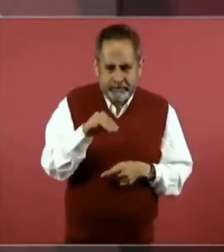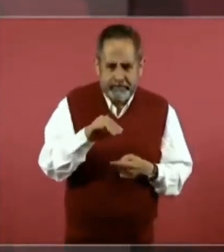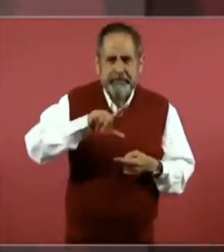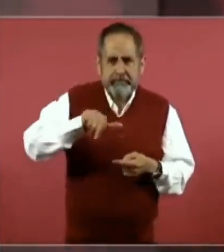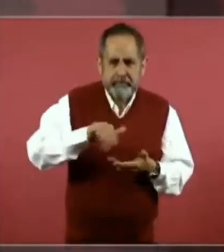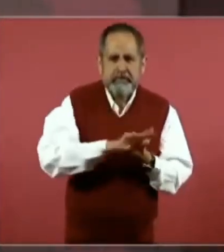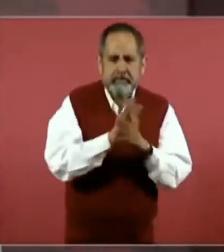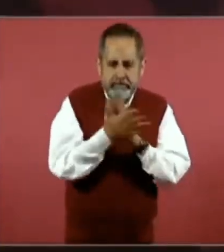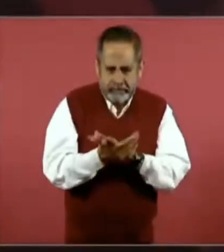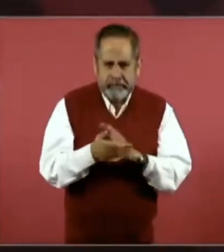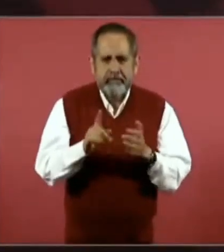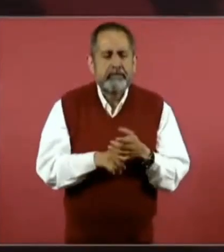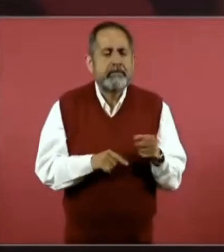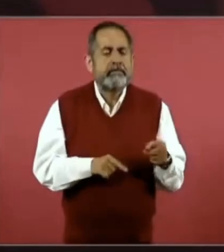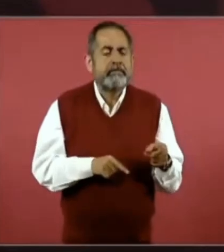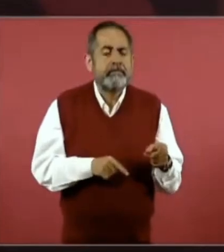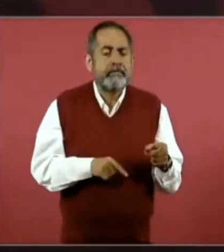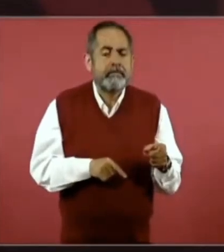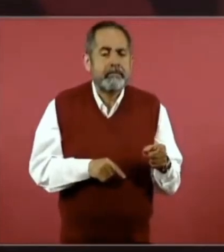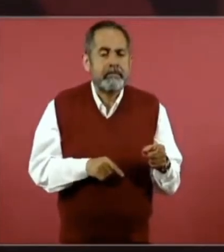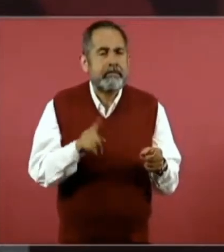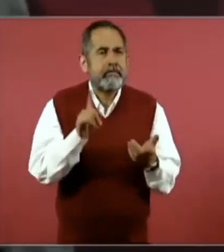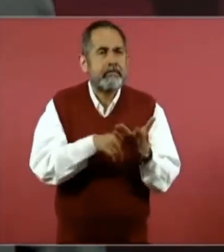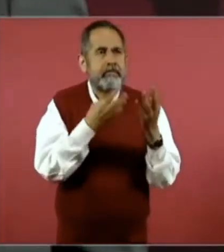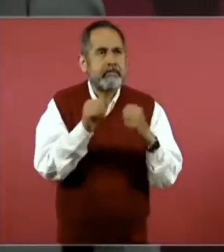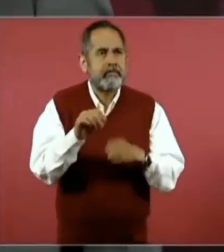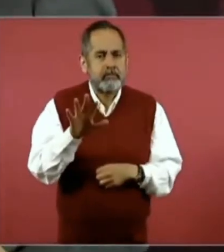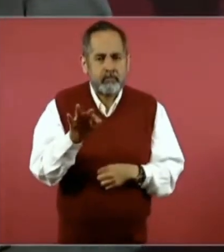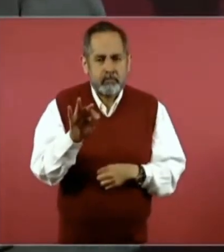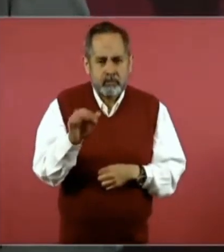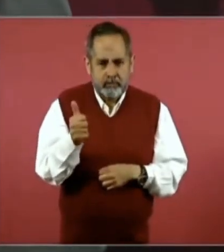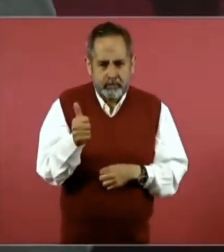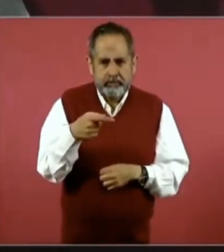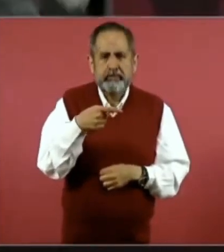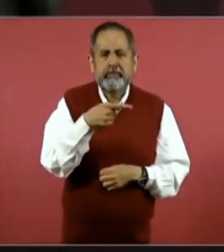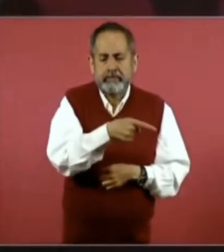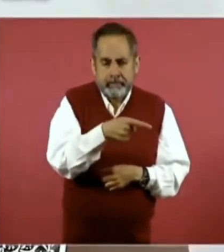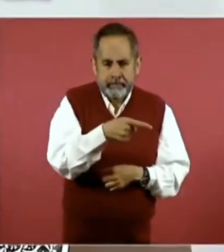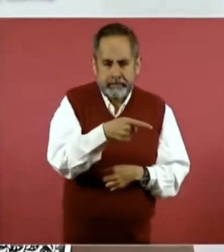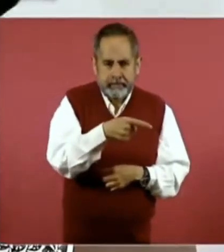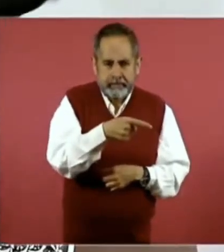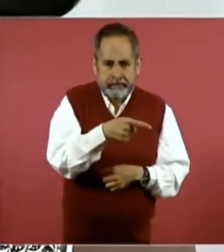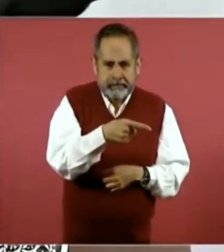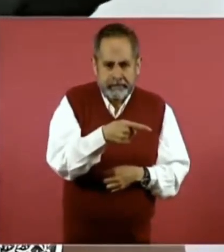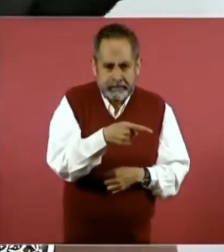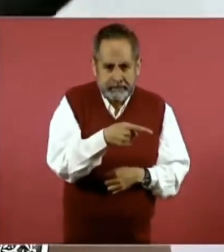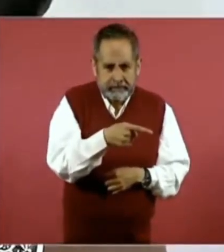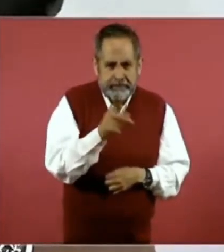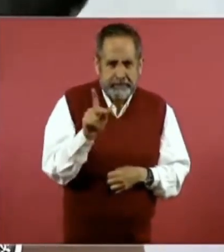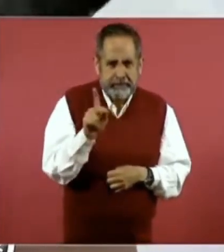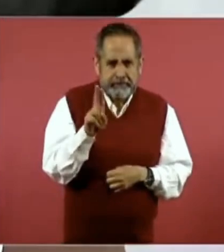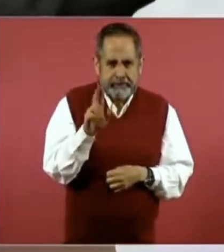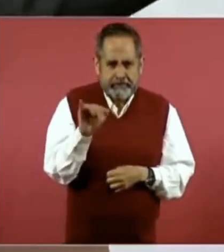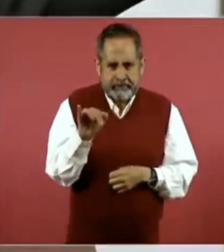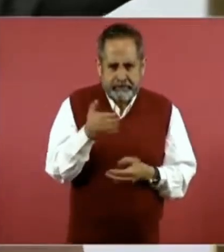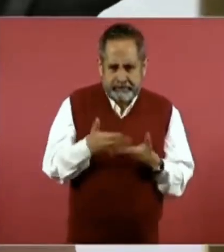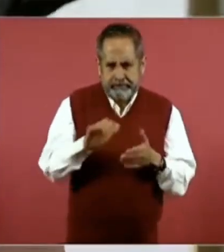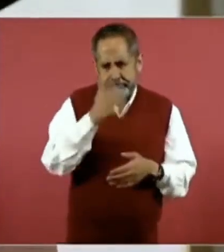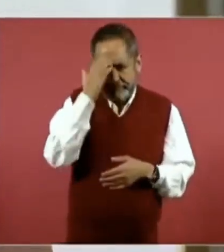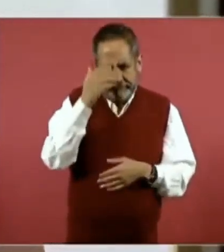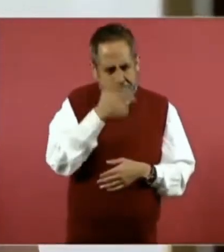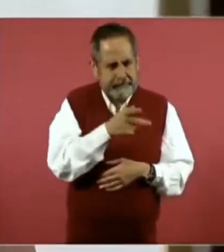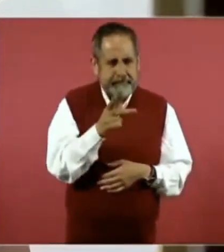transforma en 1946 en PRI, como se conoce,